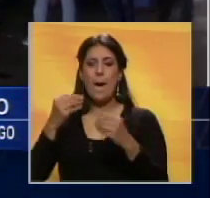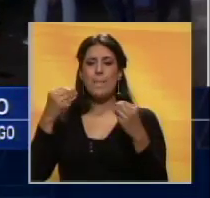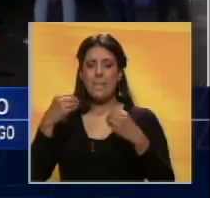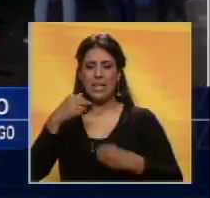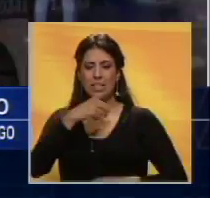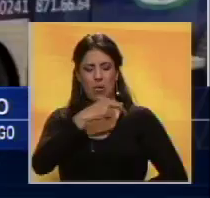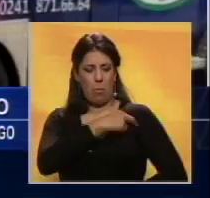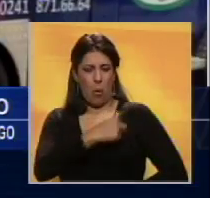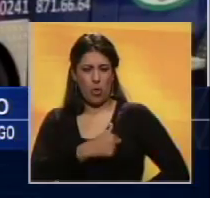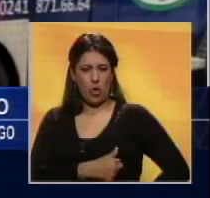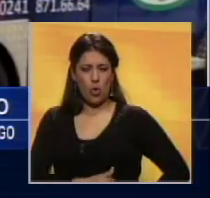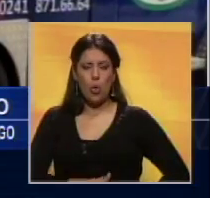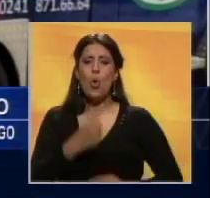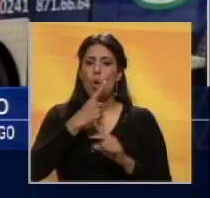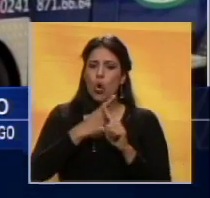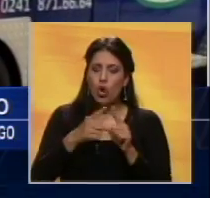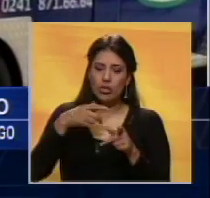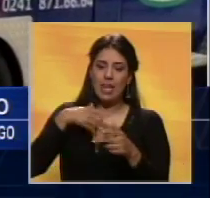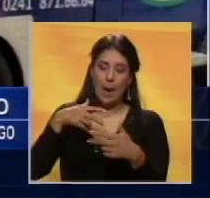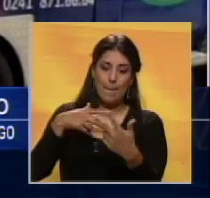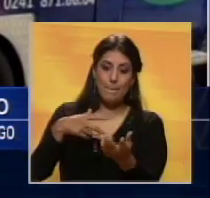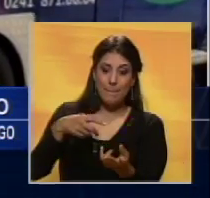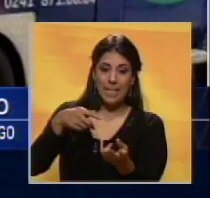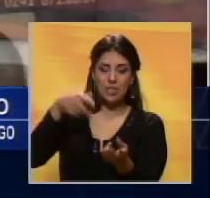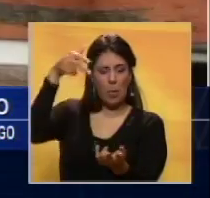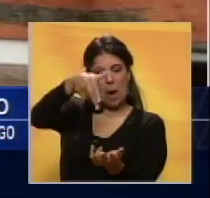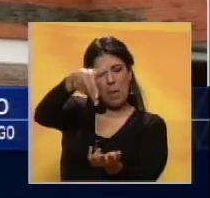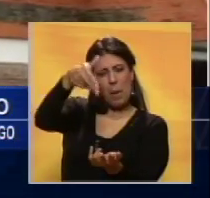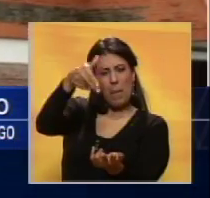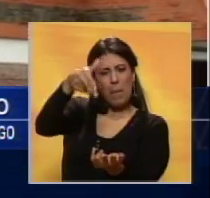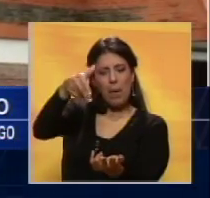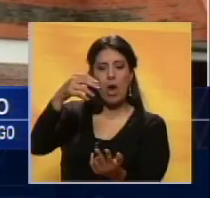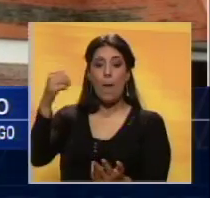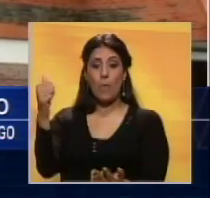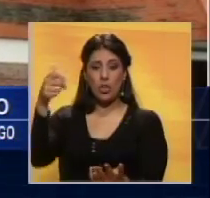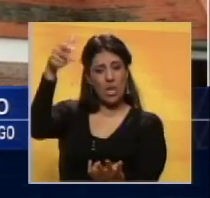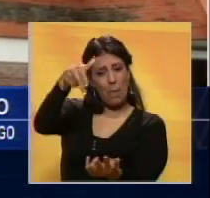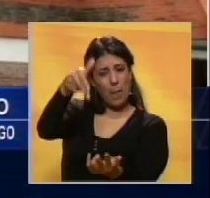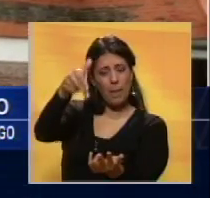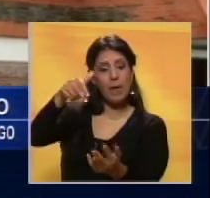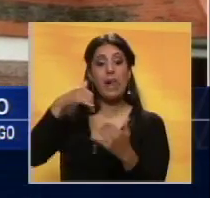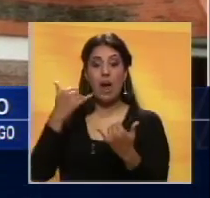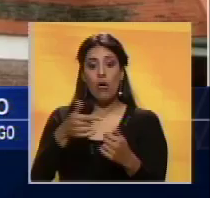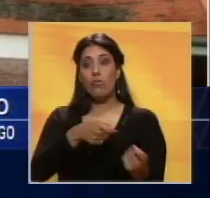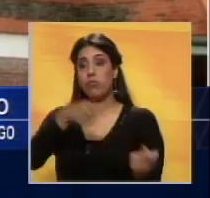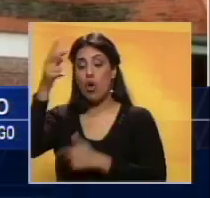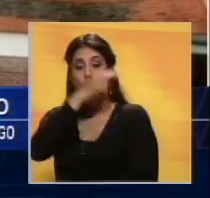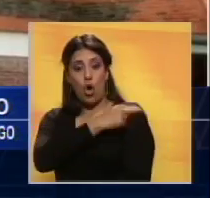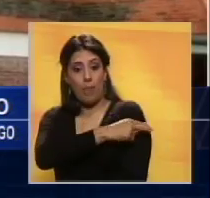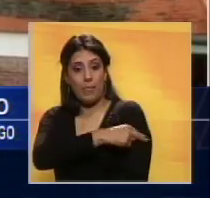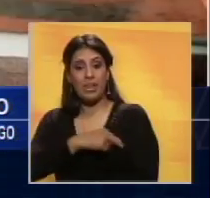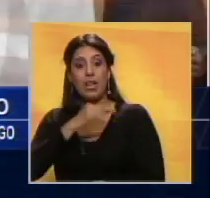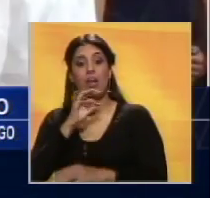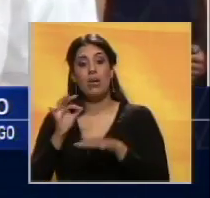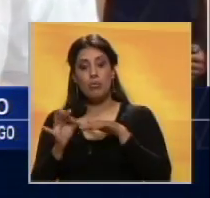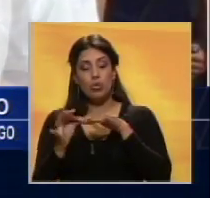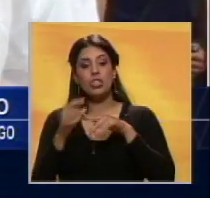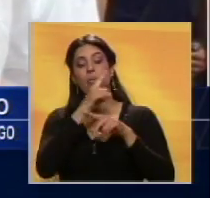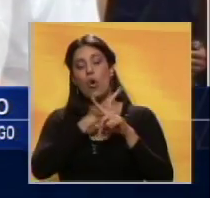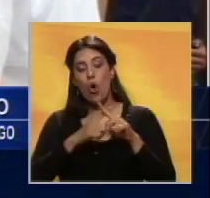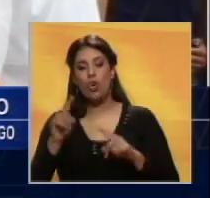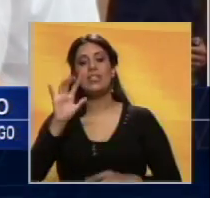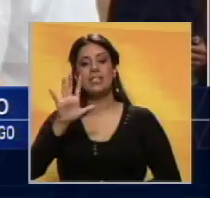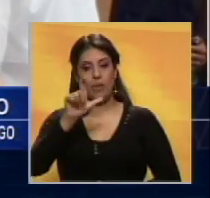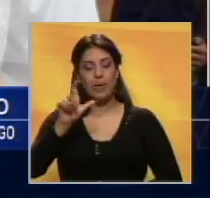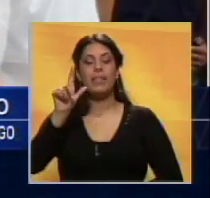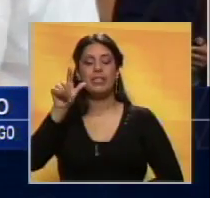plástico en el costado y otra cuando se encontraba en el suelo. Junto a Ekder Lugo fueron ingresados trasladados a los centros hospitalarios del municipio otras